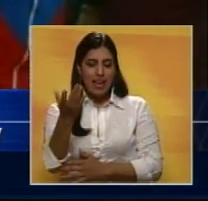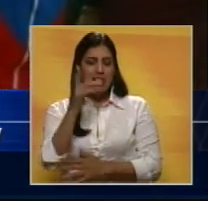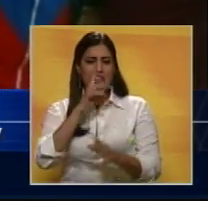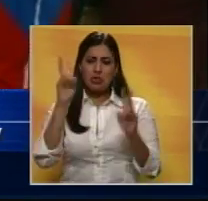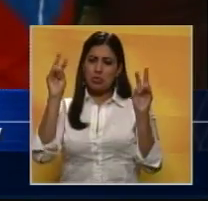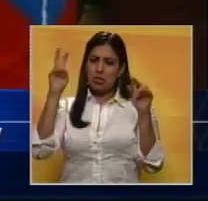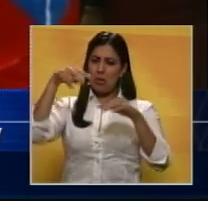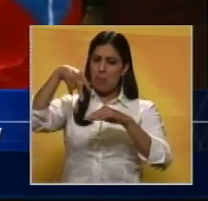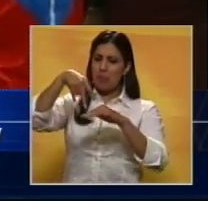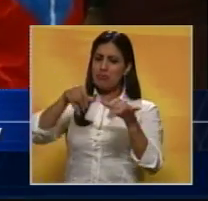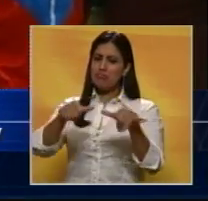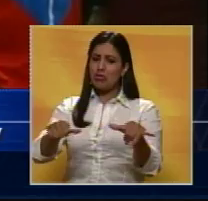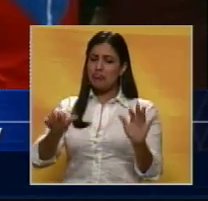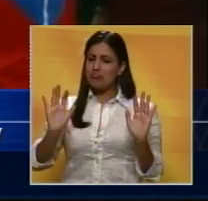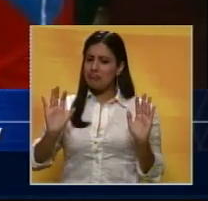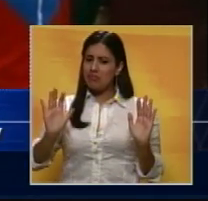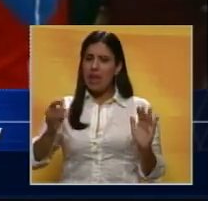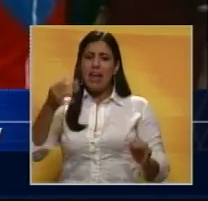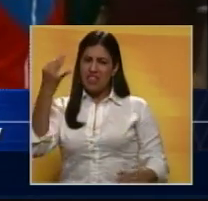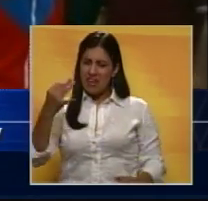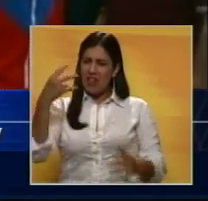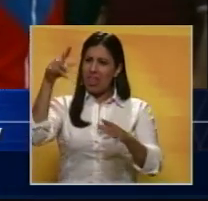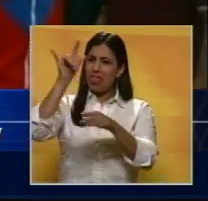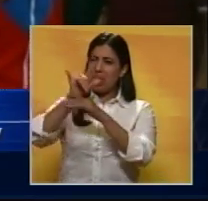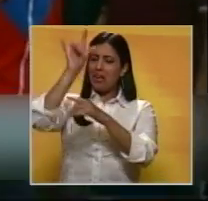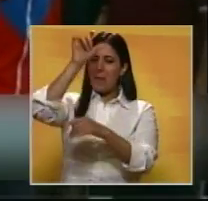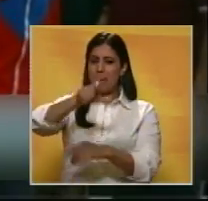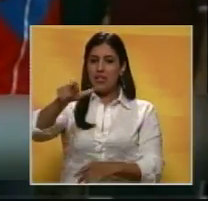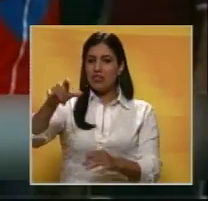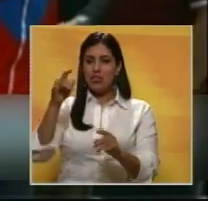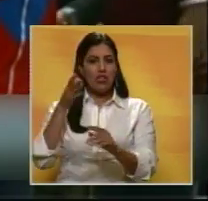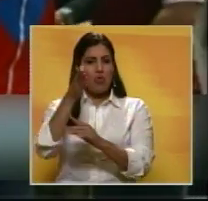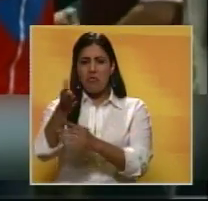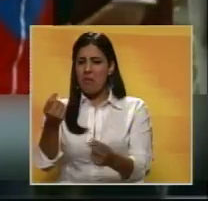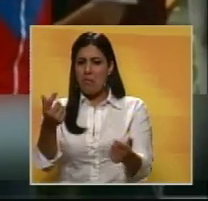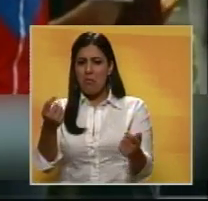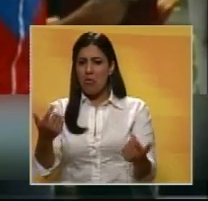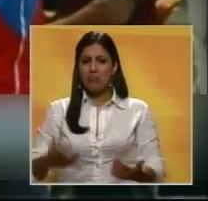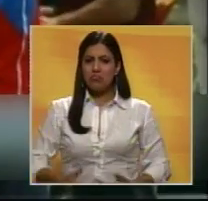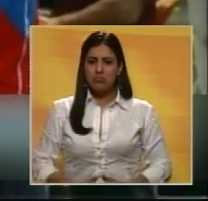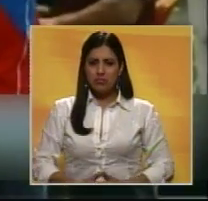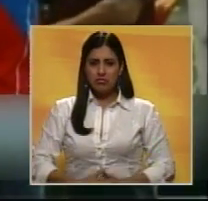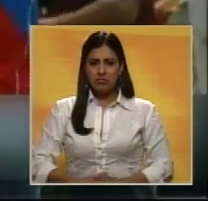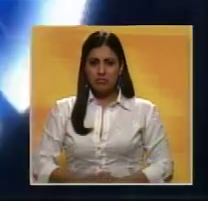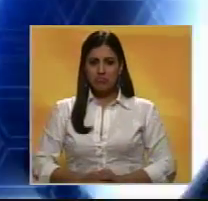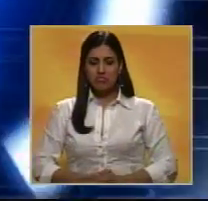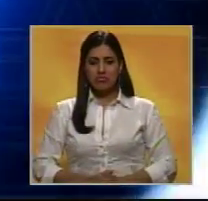que plantón. En verdad dejaron plantados a su gente.